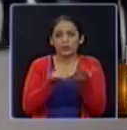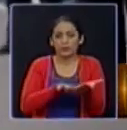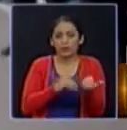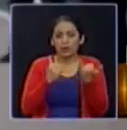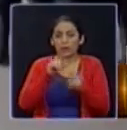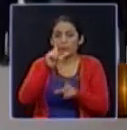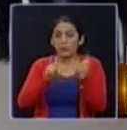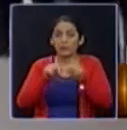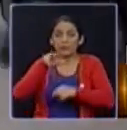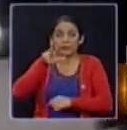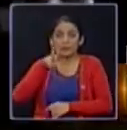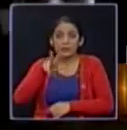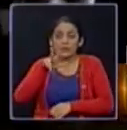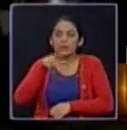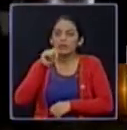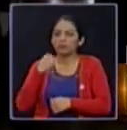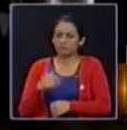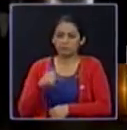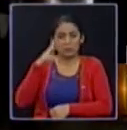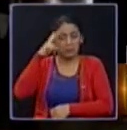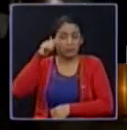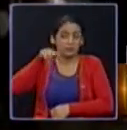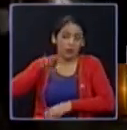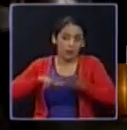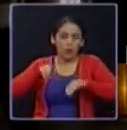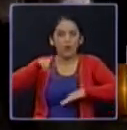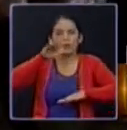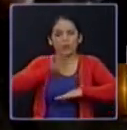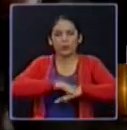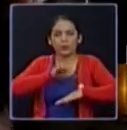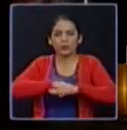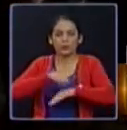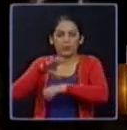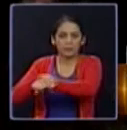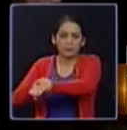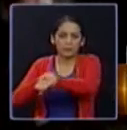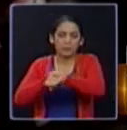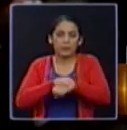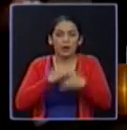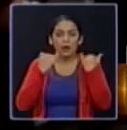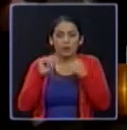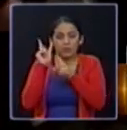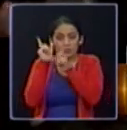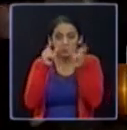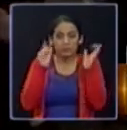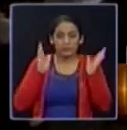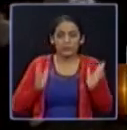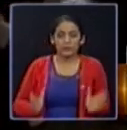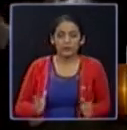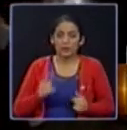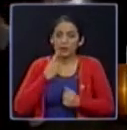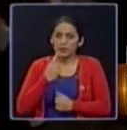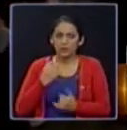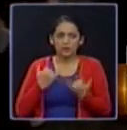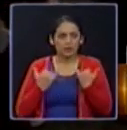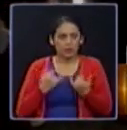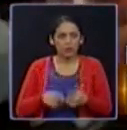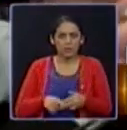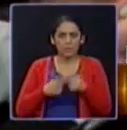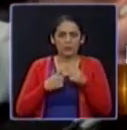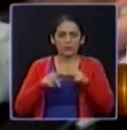como sospechosas. El fiscal general del Estado, Carlos Vaca, ha señalado que las investigaciones están